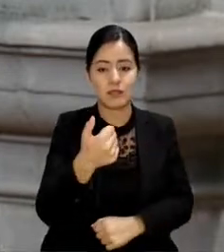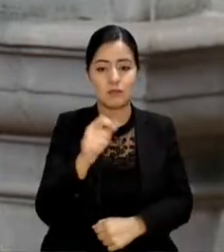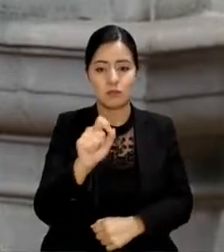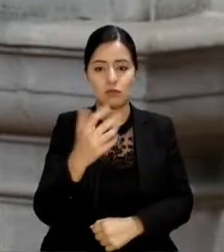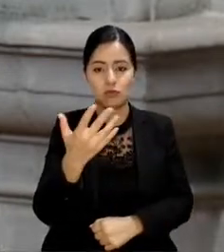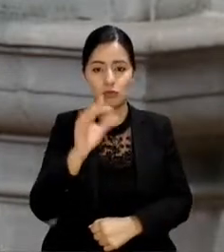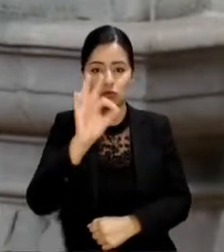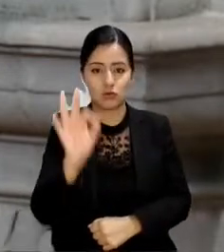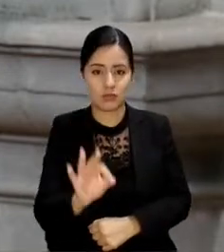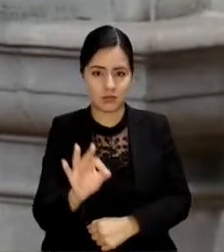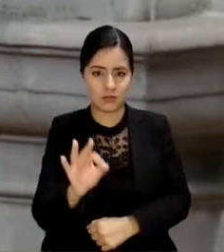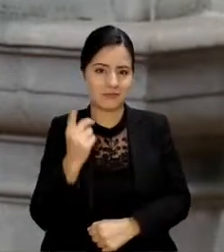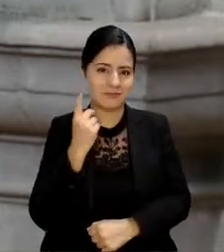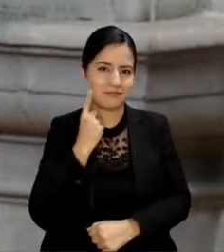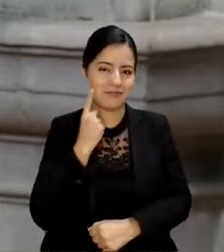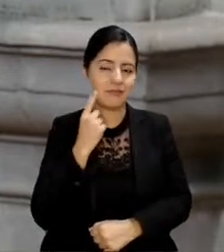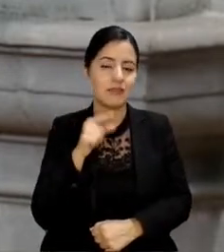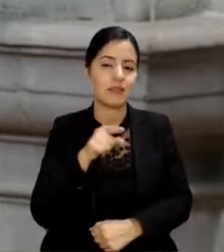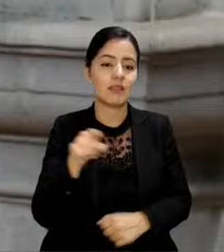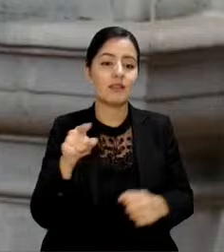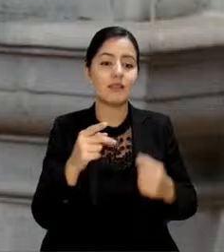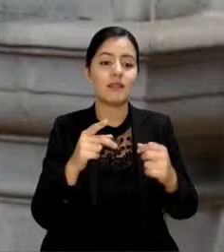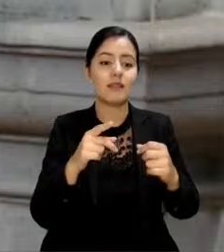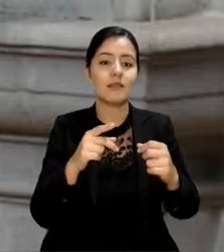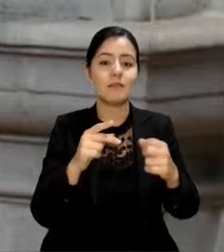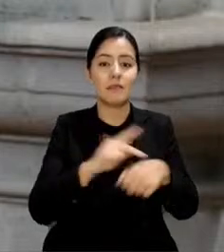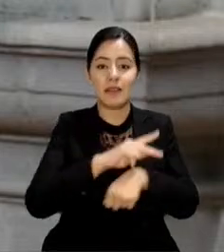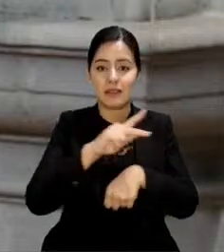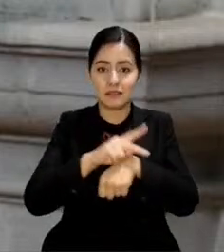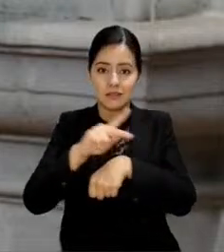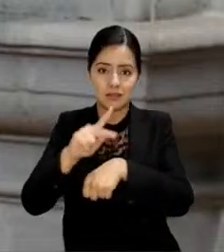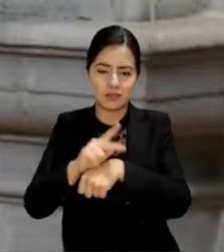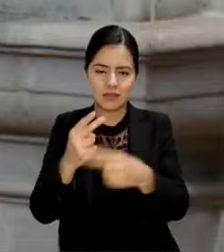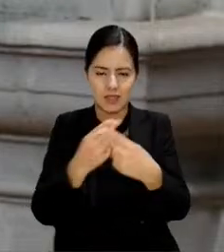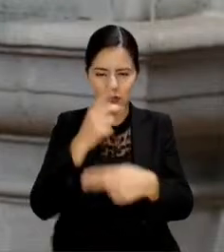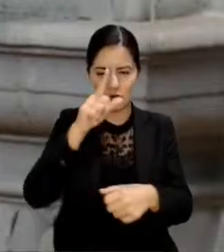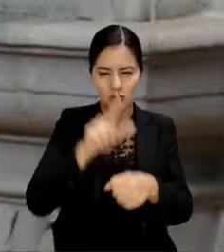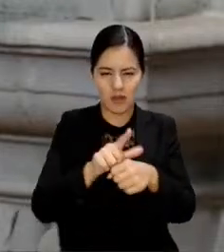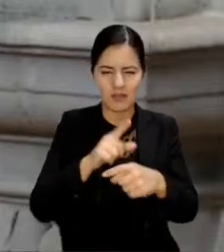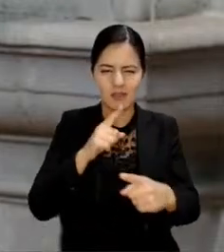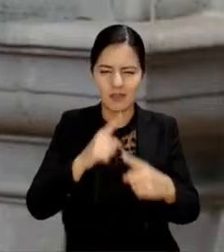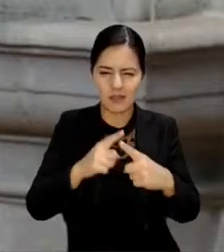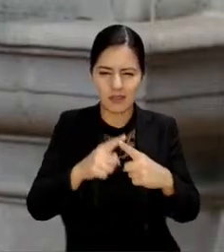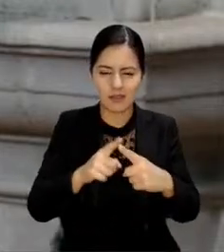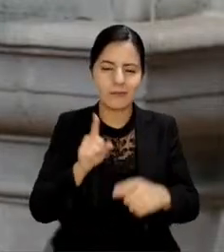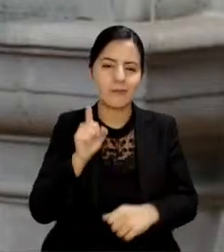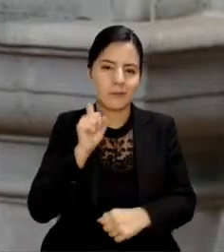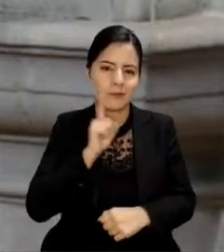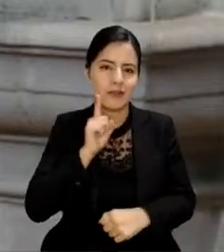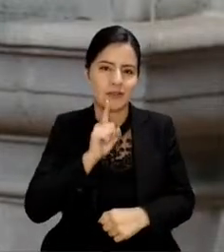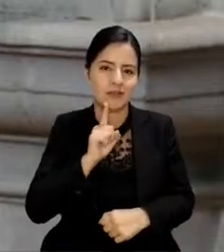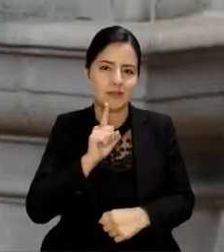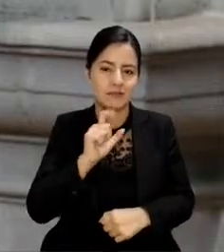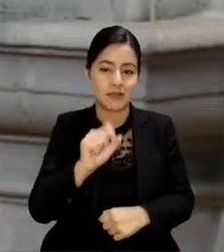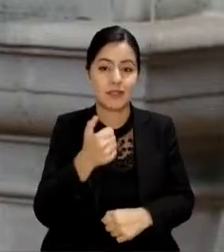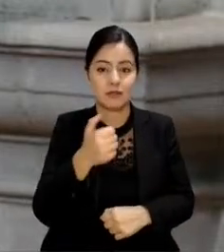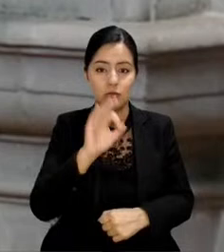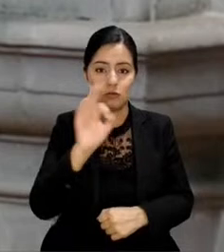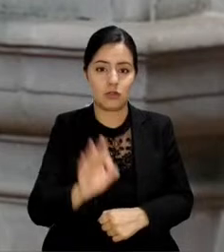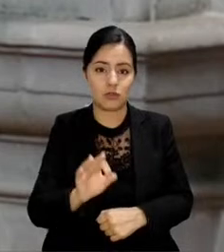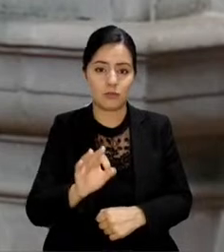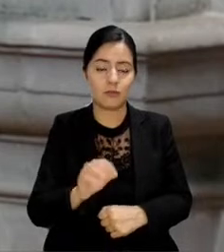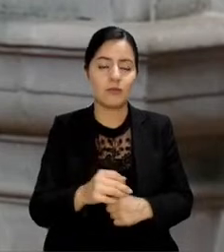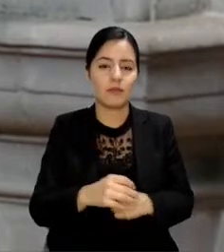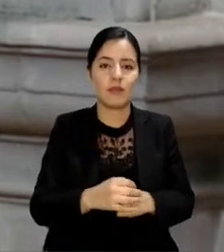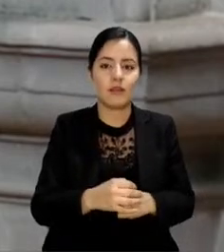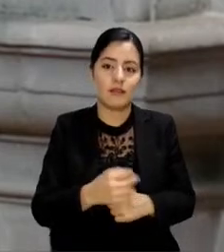de los escaños parlamentarios nacionales están ocupados por mujeres. Sin embargo, en función de los roles